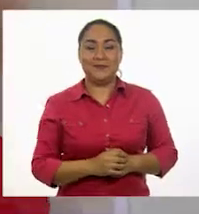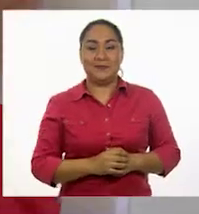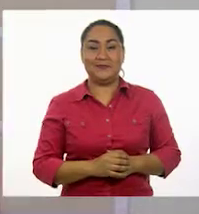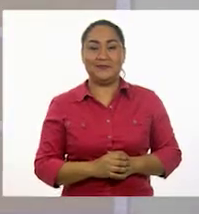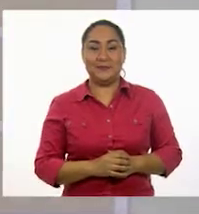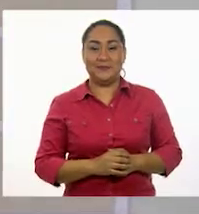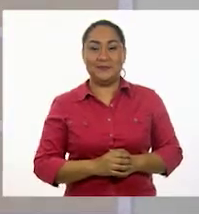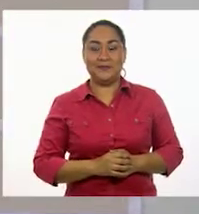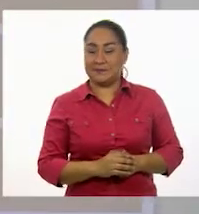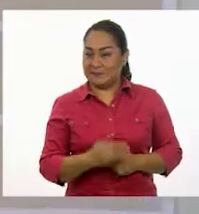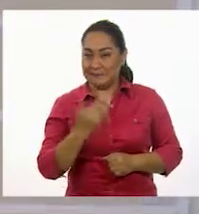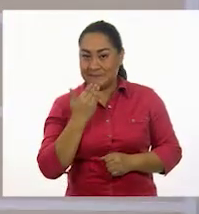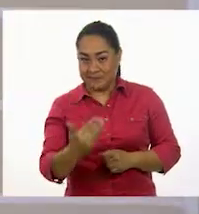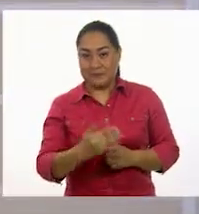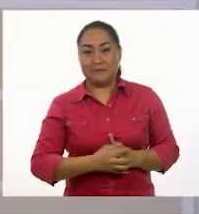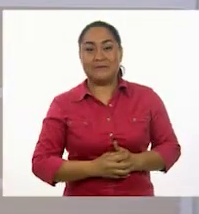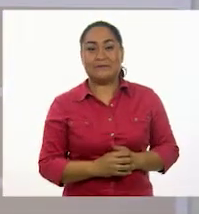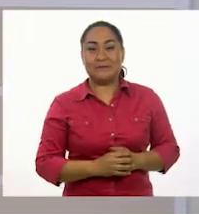Bien.